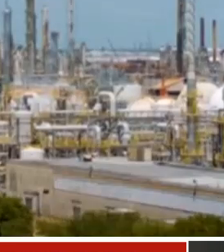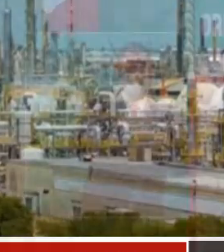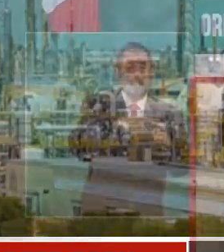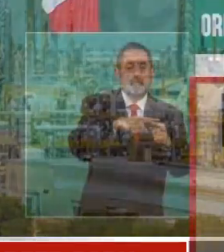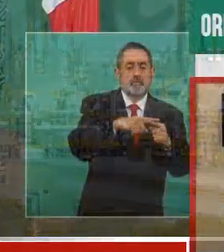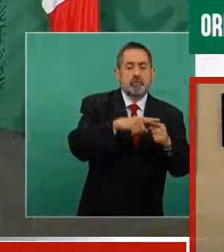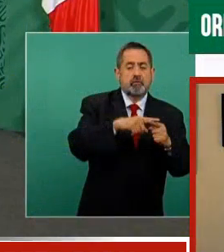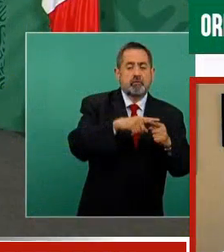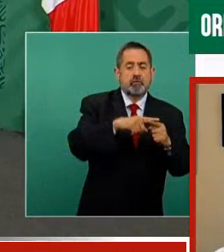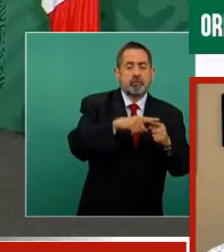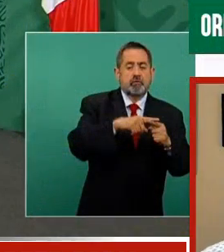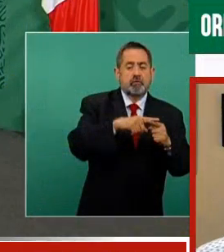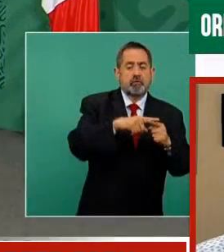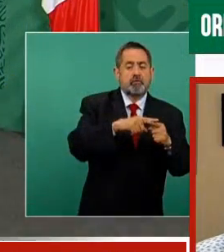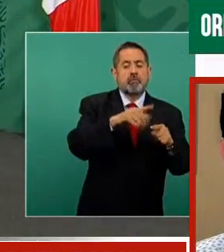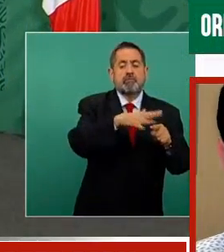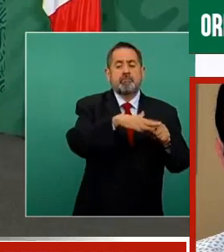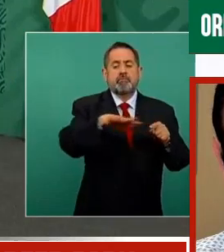vamos a escuchar